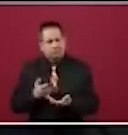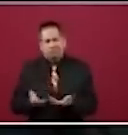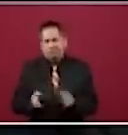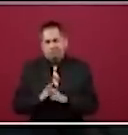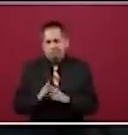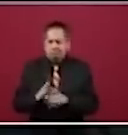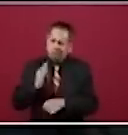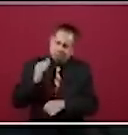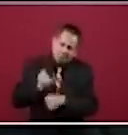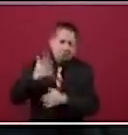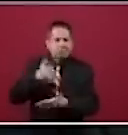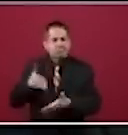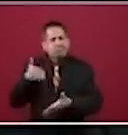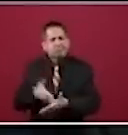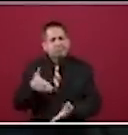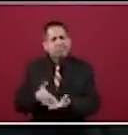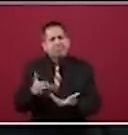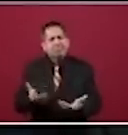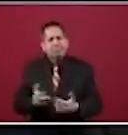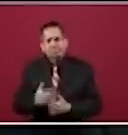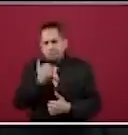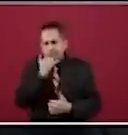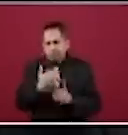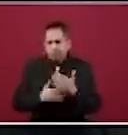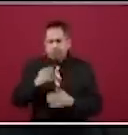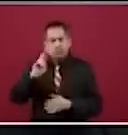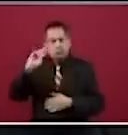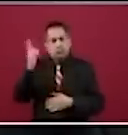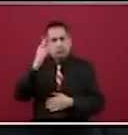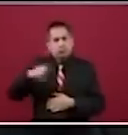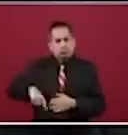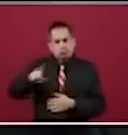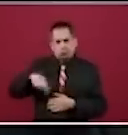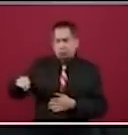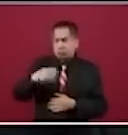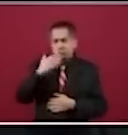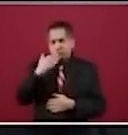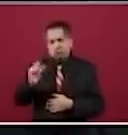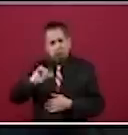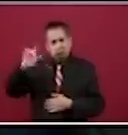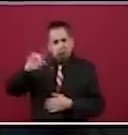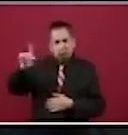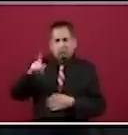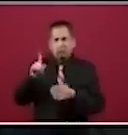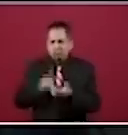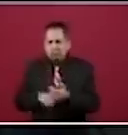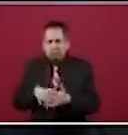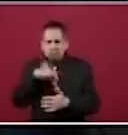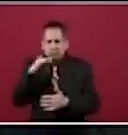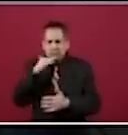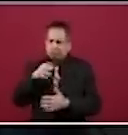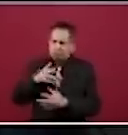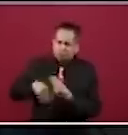una traba ahí, ¿no? Y perdón, pero hay universidades públicas que muy buenas, excelentes, pero que están traficando también